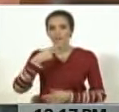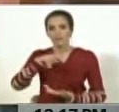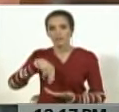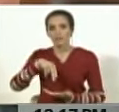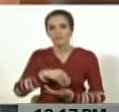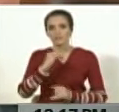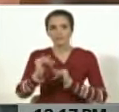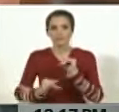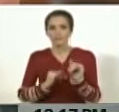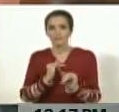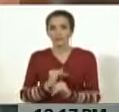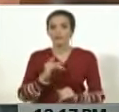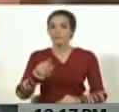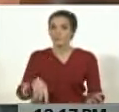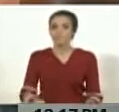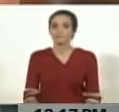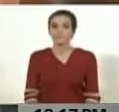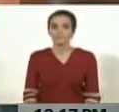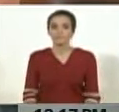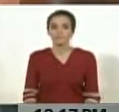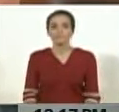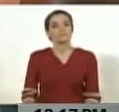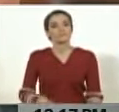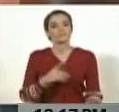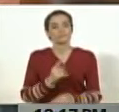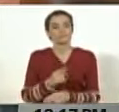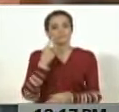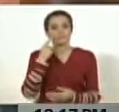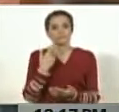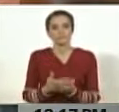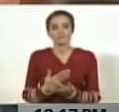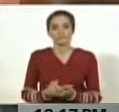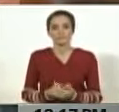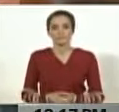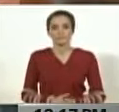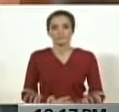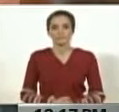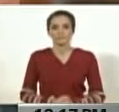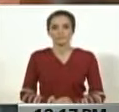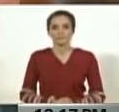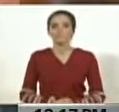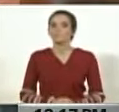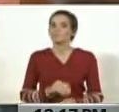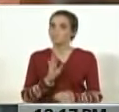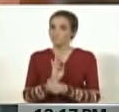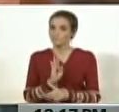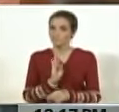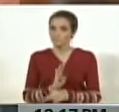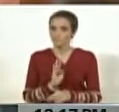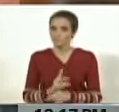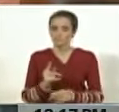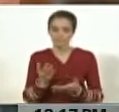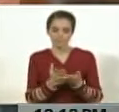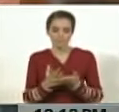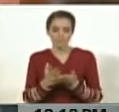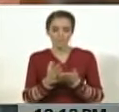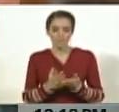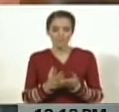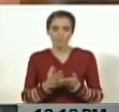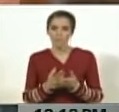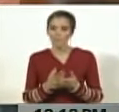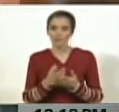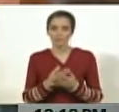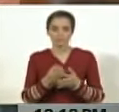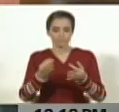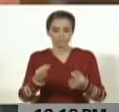e internacional. Hay que ver la sentencia con bastante cuidado, estudiarla